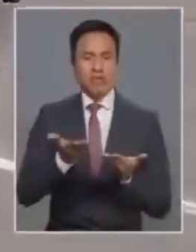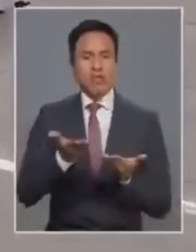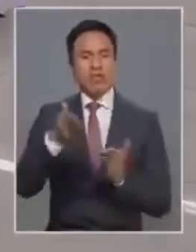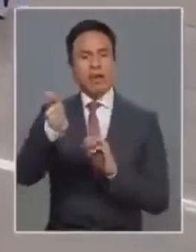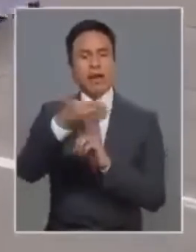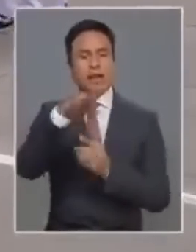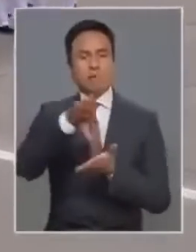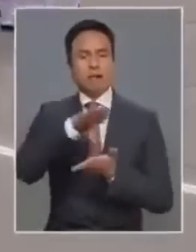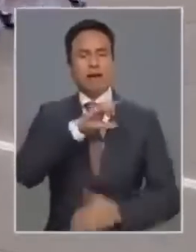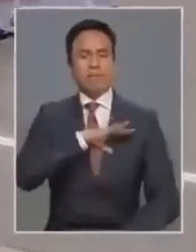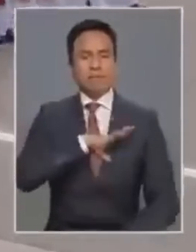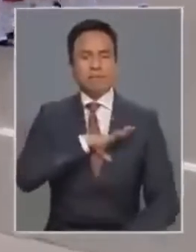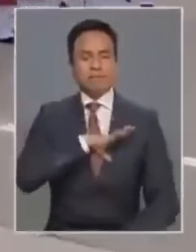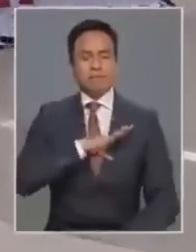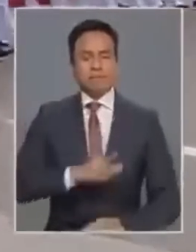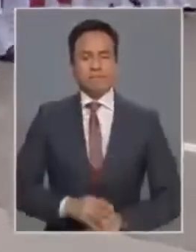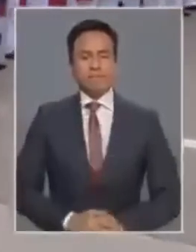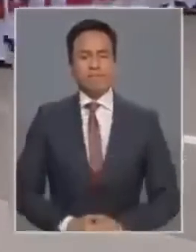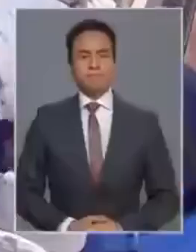patria.